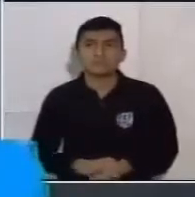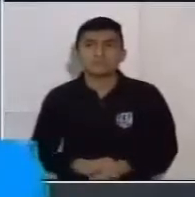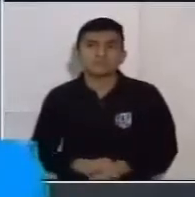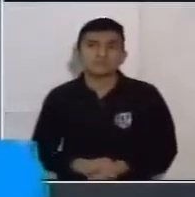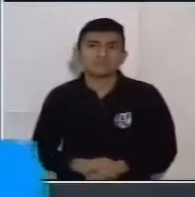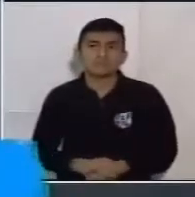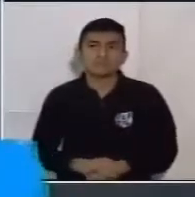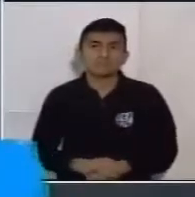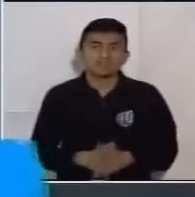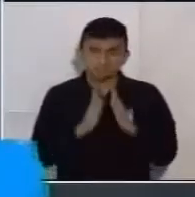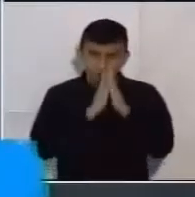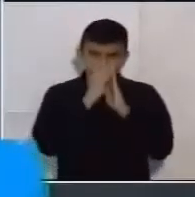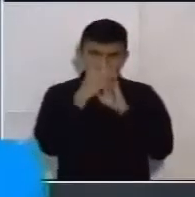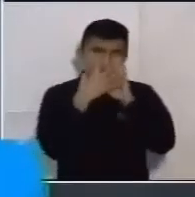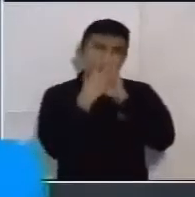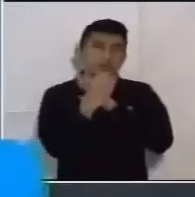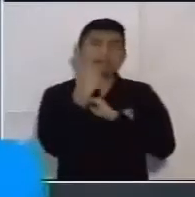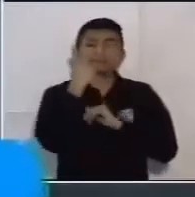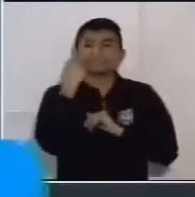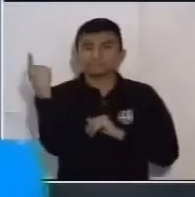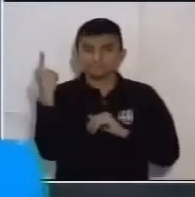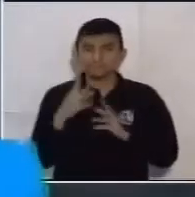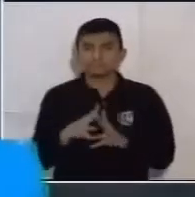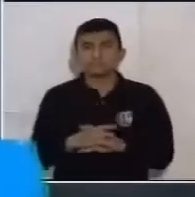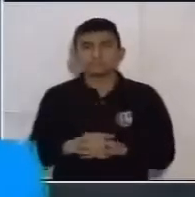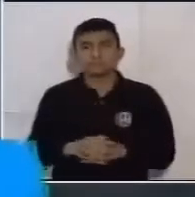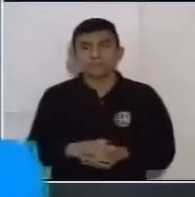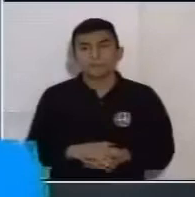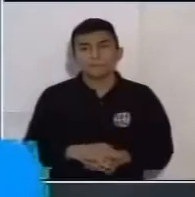Vamos escribiendo, por favor.